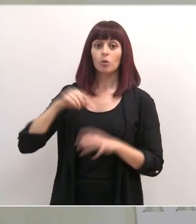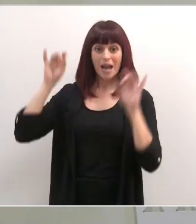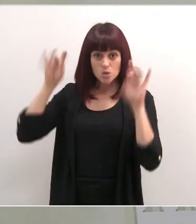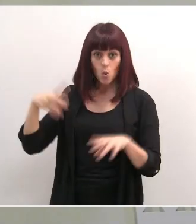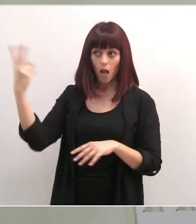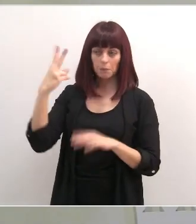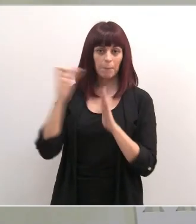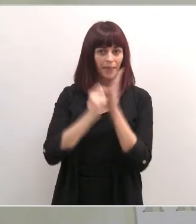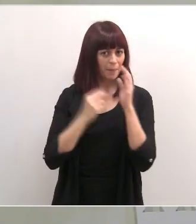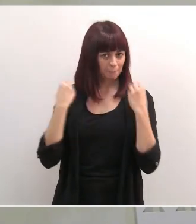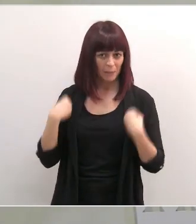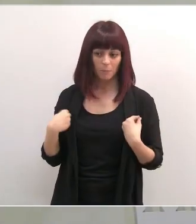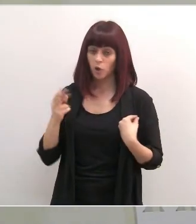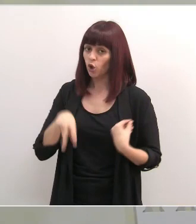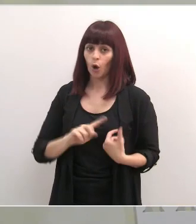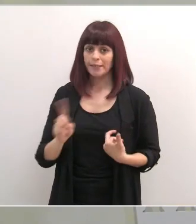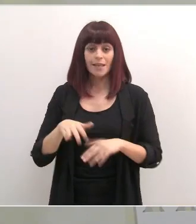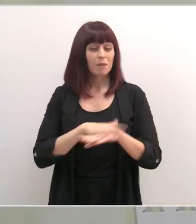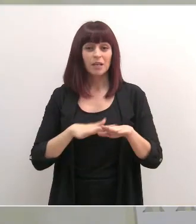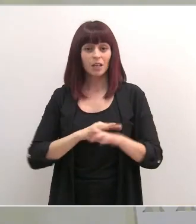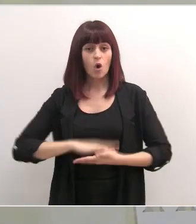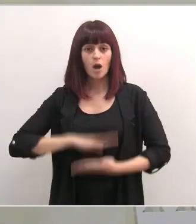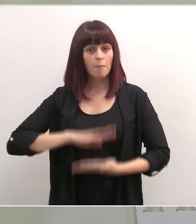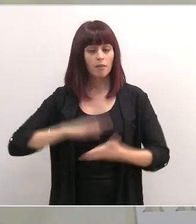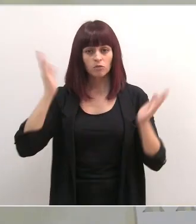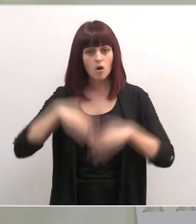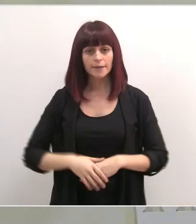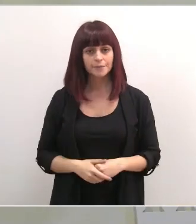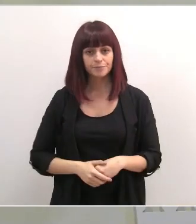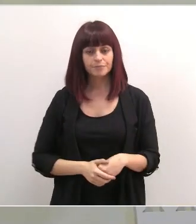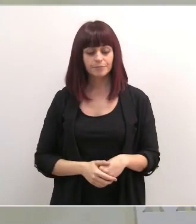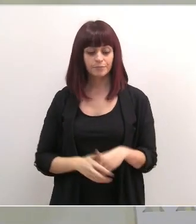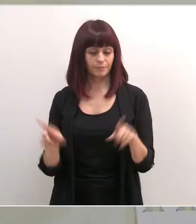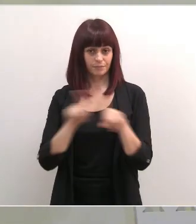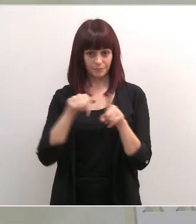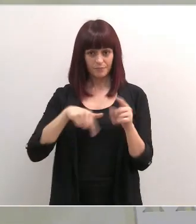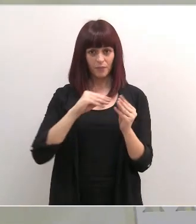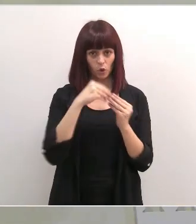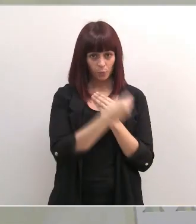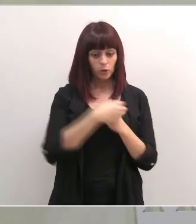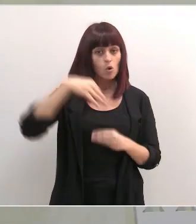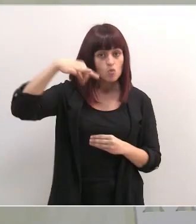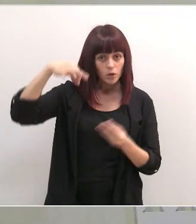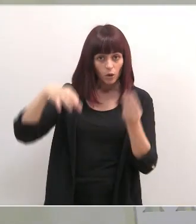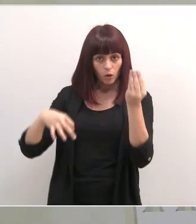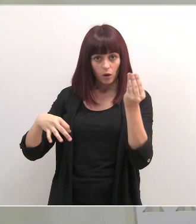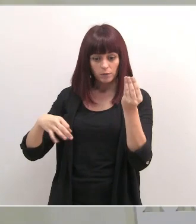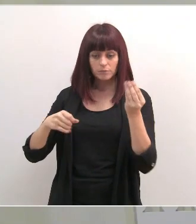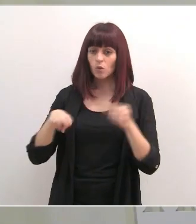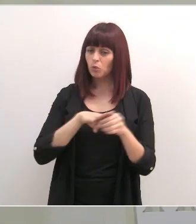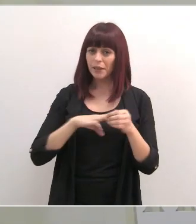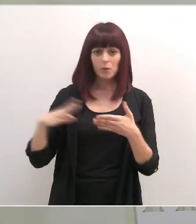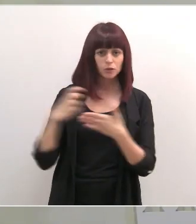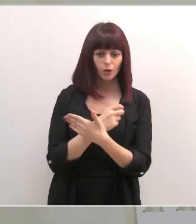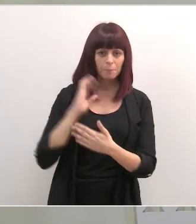así. Y el Ministerio no ha sido capaz, en principio, de igual que tenemos aquí un documento único que afecta a todos los municipios, de manera